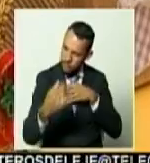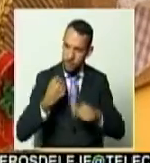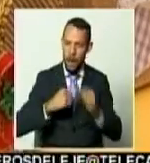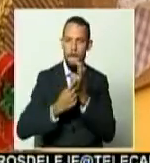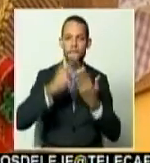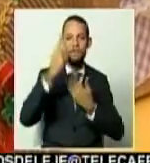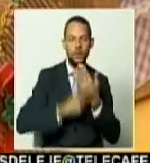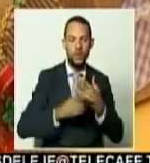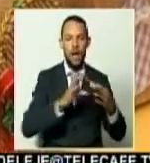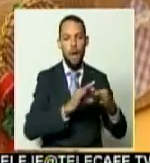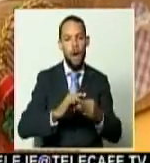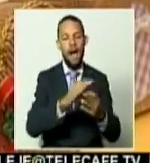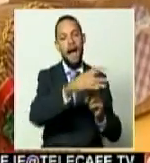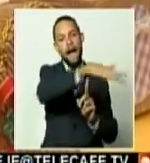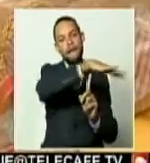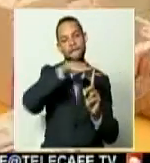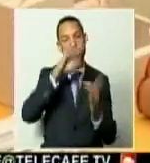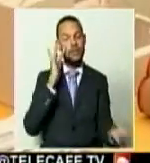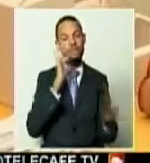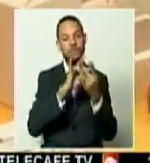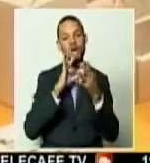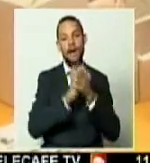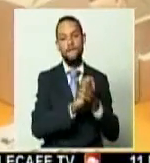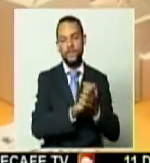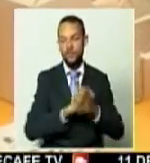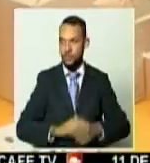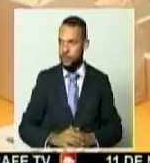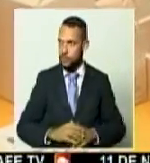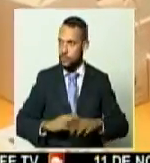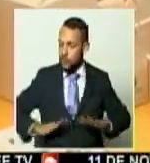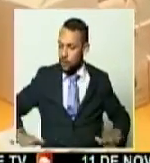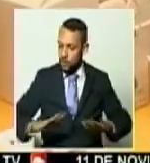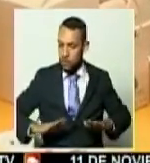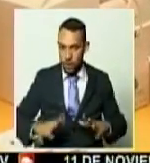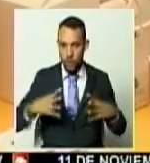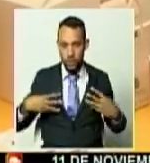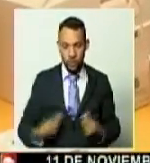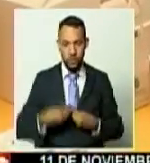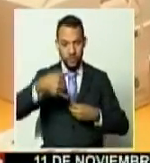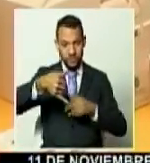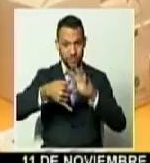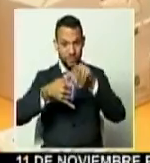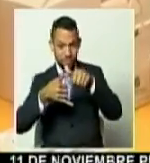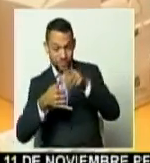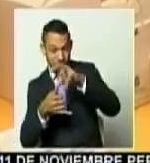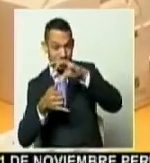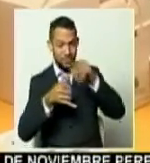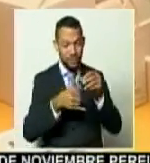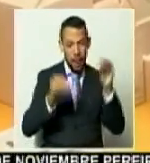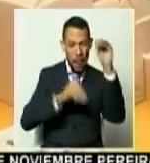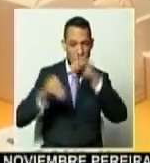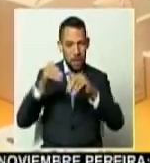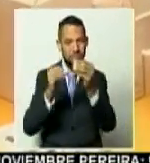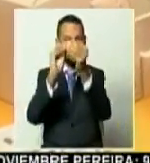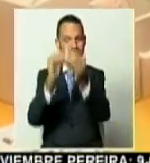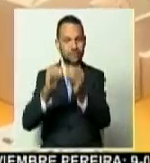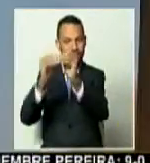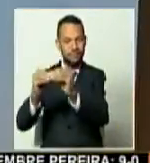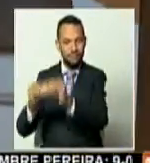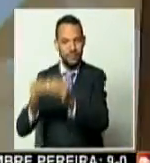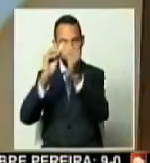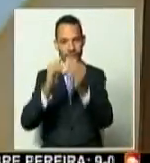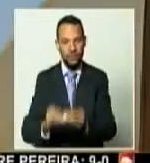proyectos amigables con el medio ambiente. Nosotros elaboramos empaques en materiales reciclados y biodegradables de forma